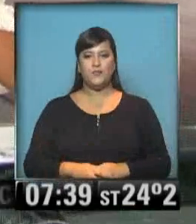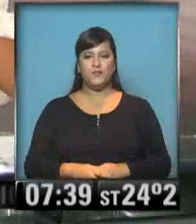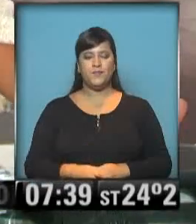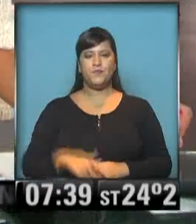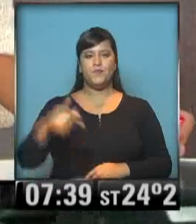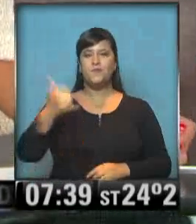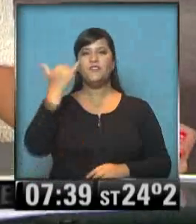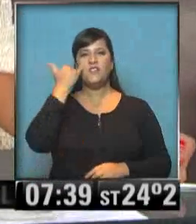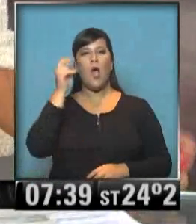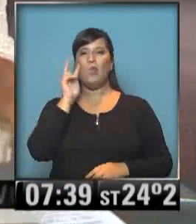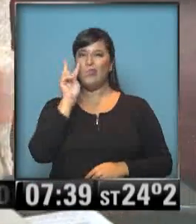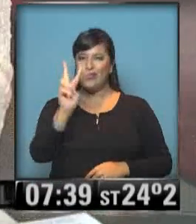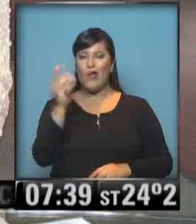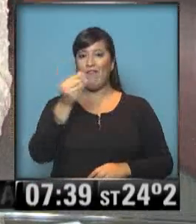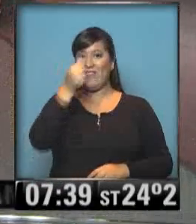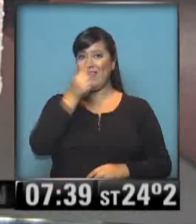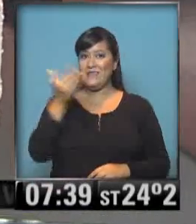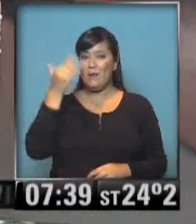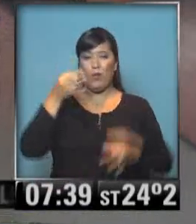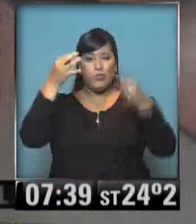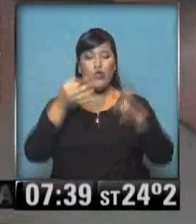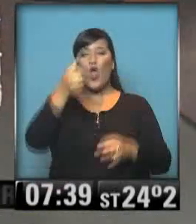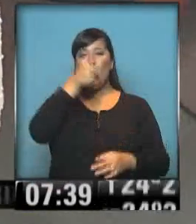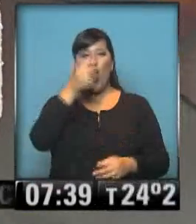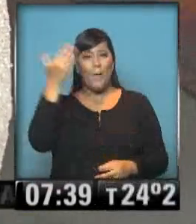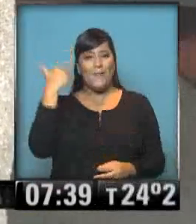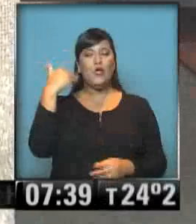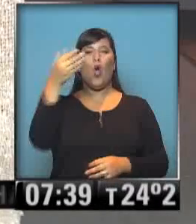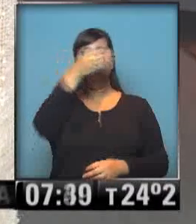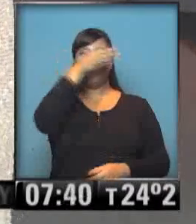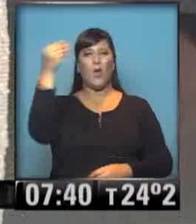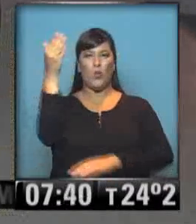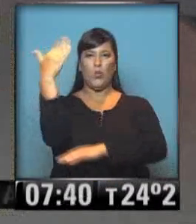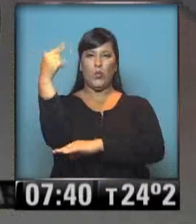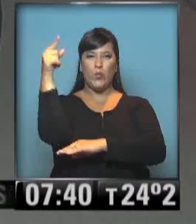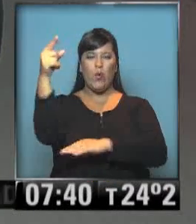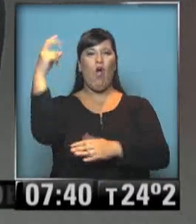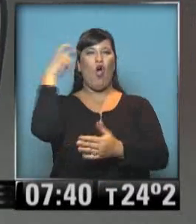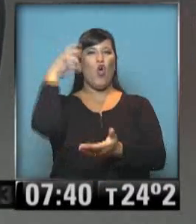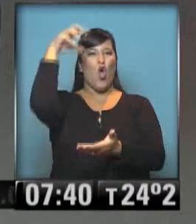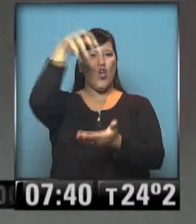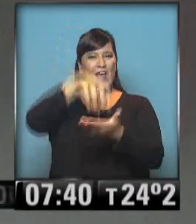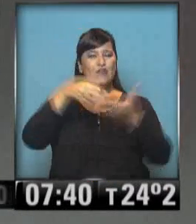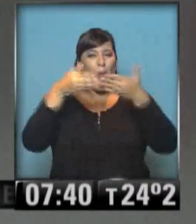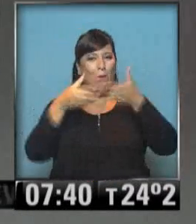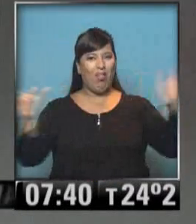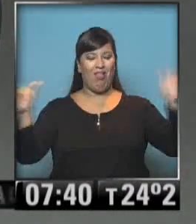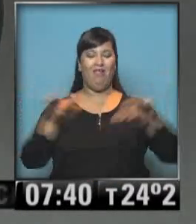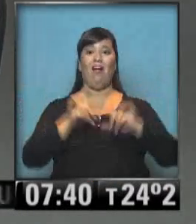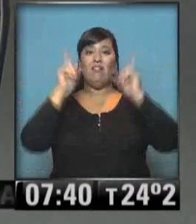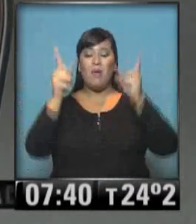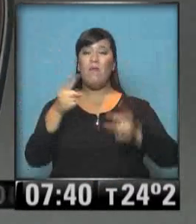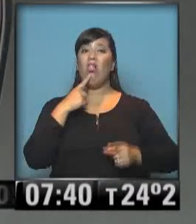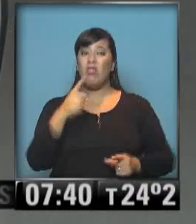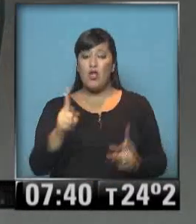y ya lo vimos este fin de semana específicamente El domingo cuando la presidenta dejó inaugurada las sesiones ordinarias del Congreso adelantó